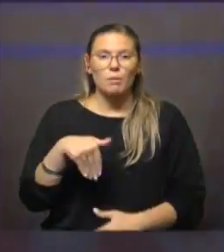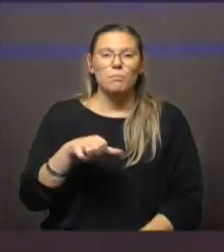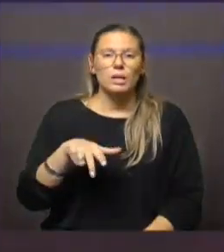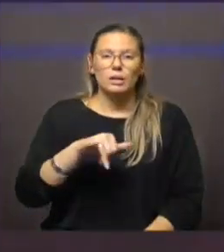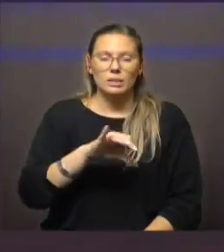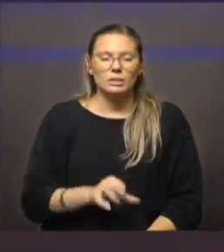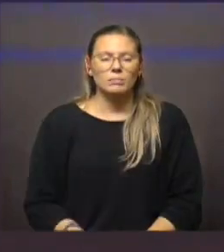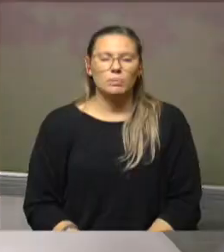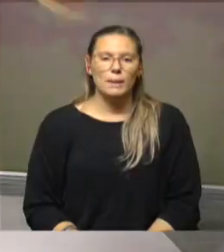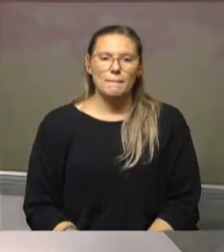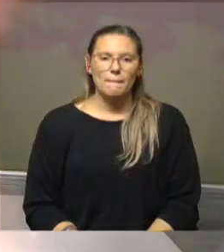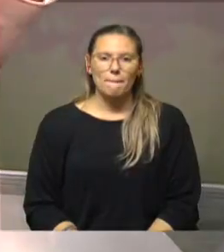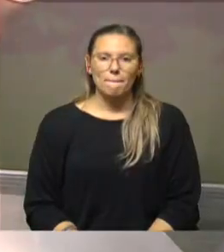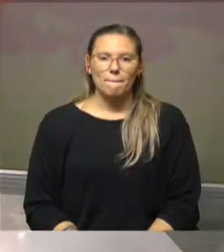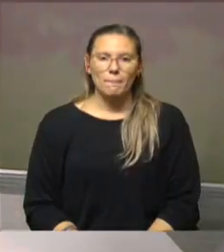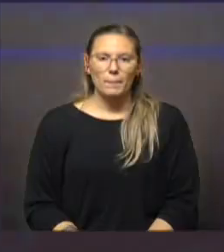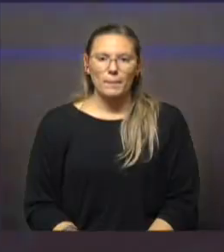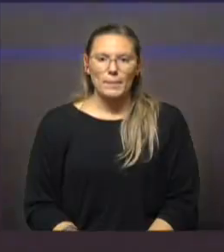bien.